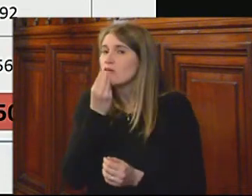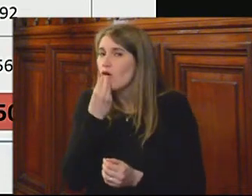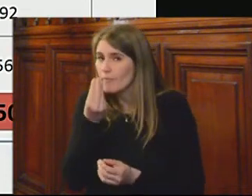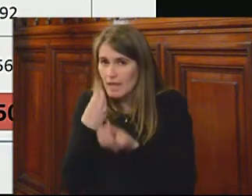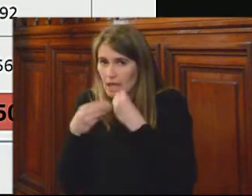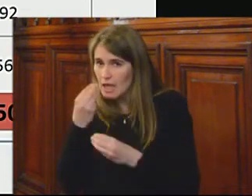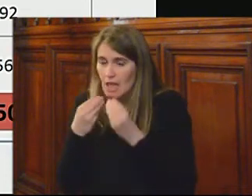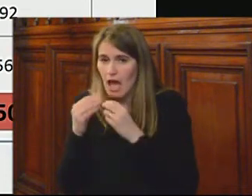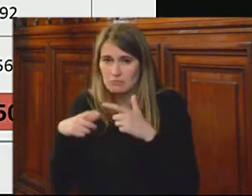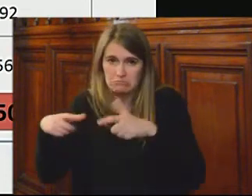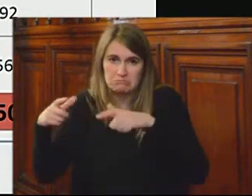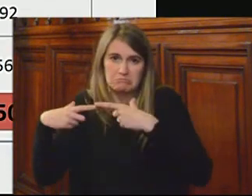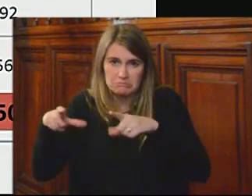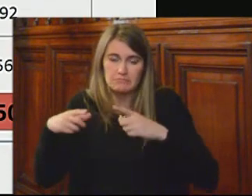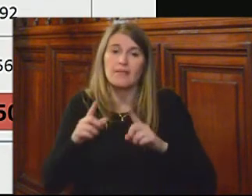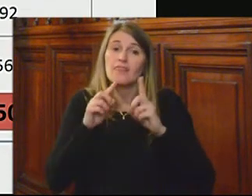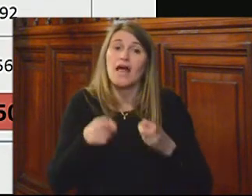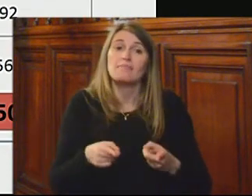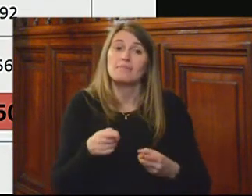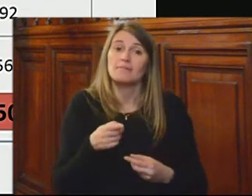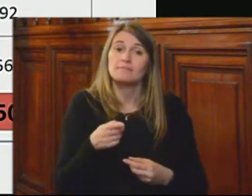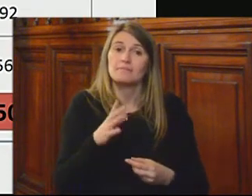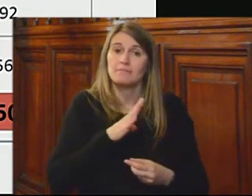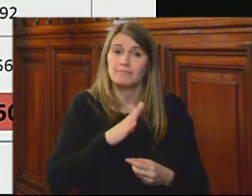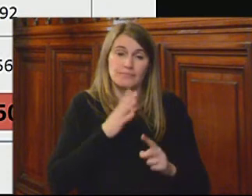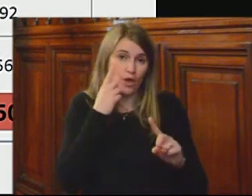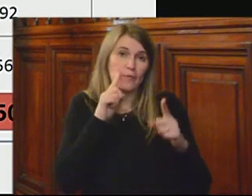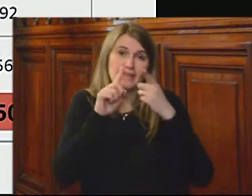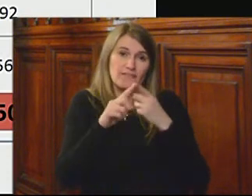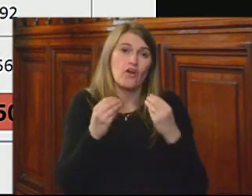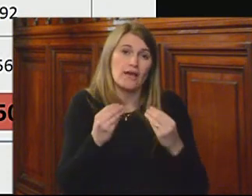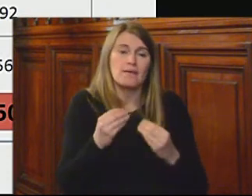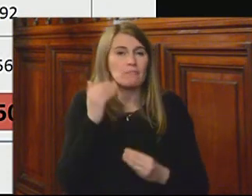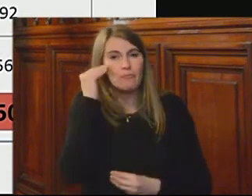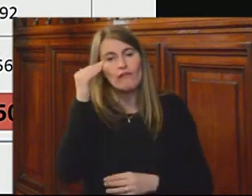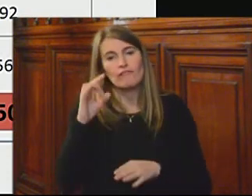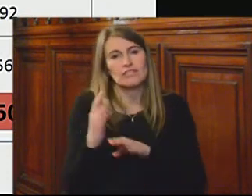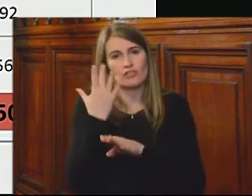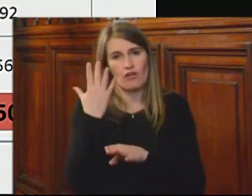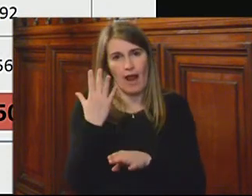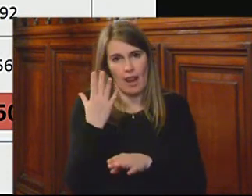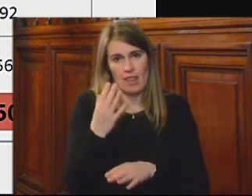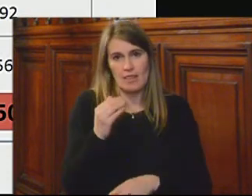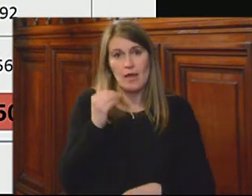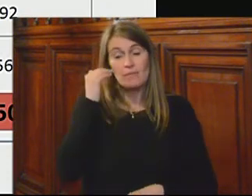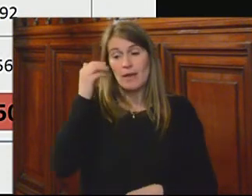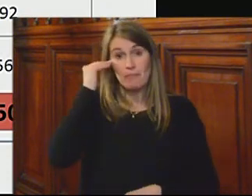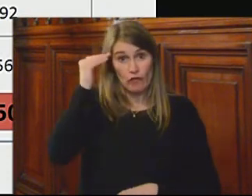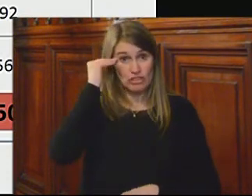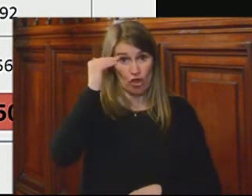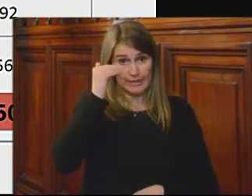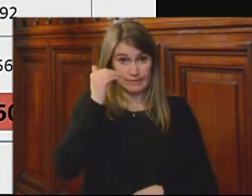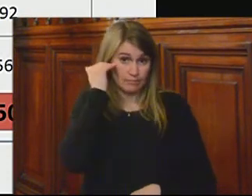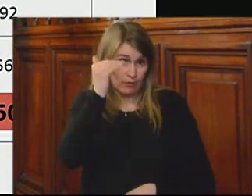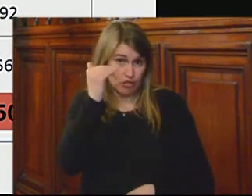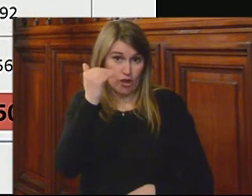iniciativa del Estado dirigida a la profesionalización de los docentes en nuestro país. Se ha